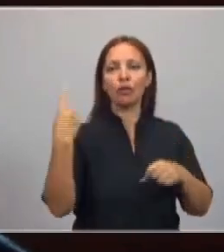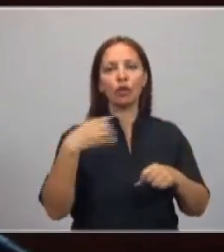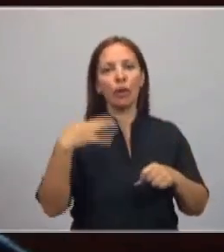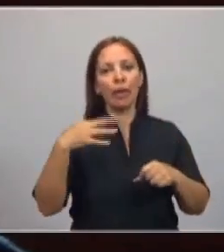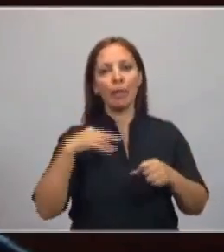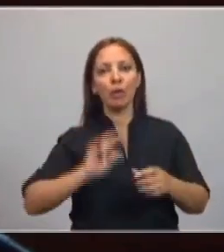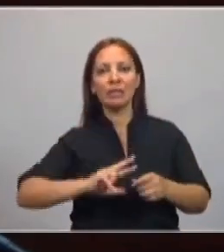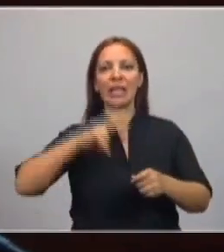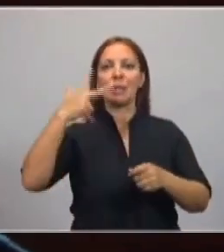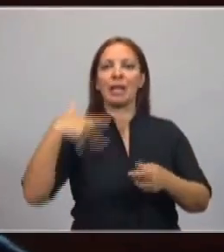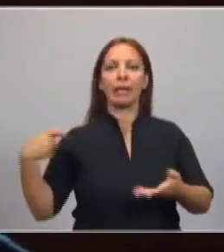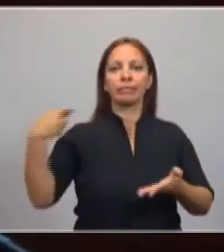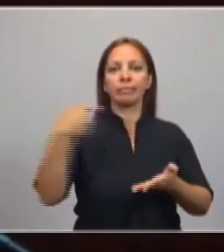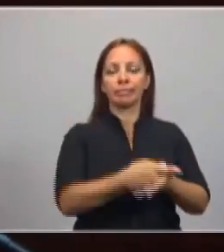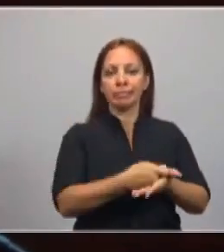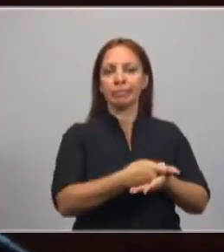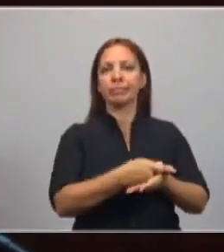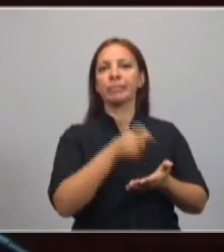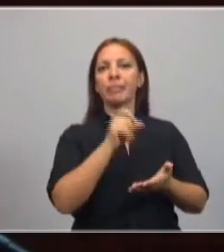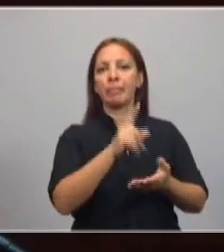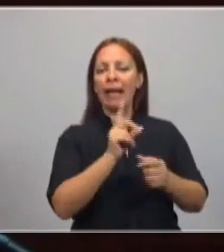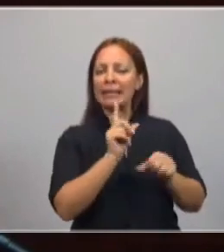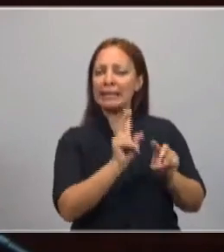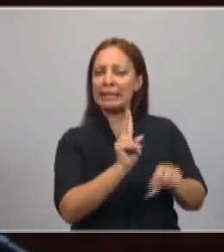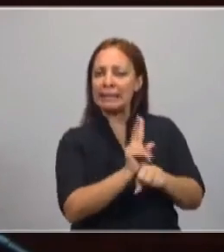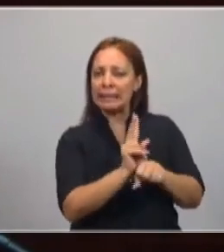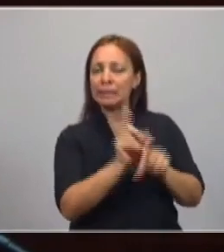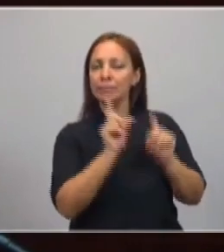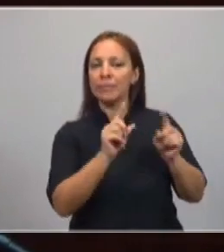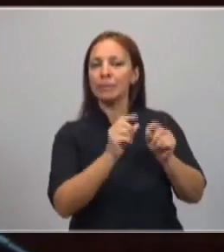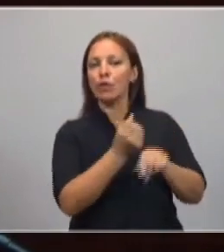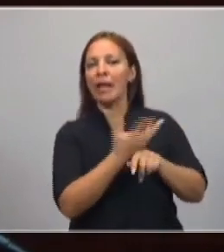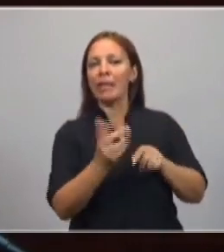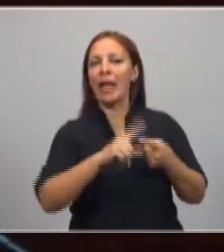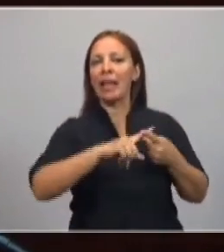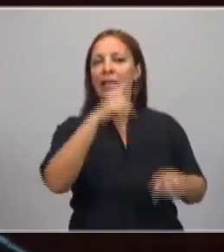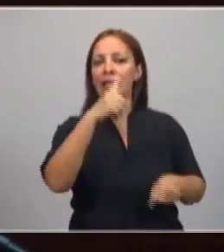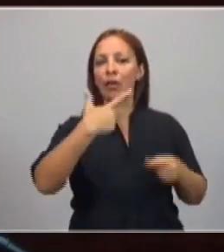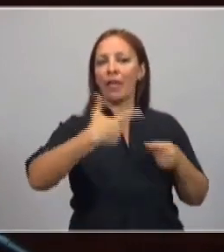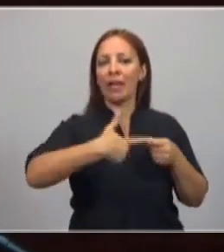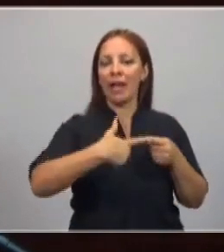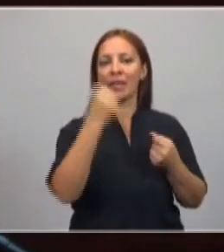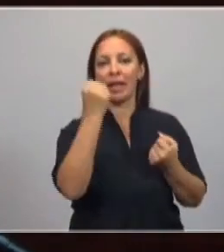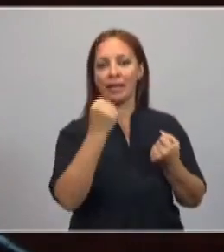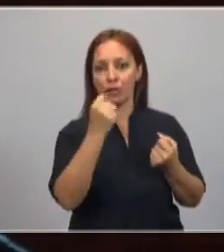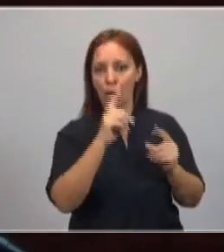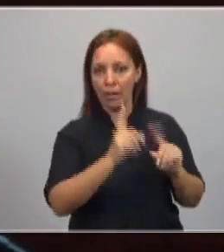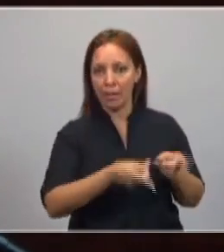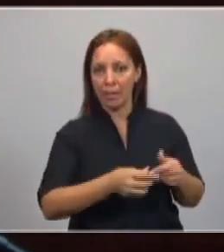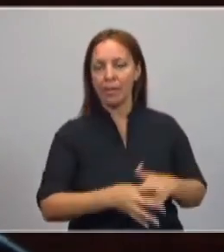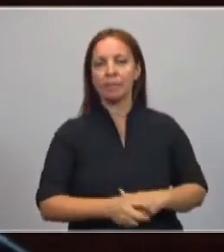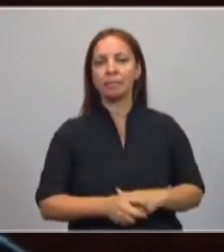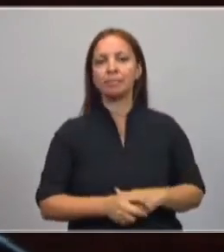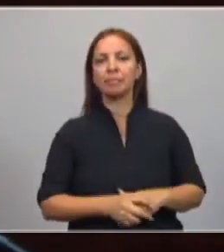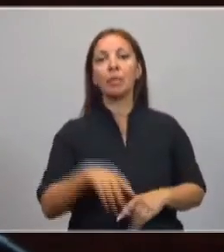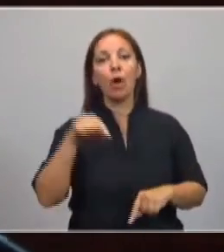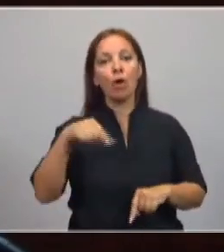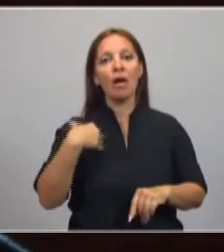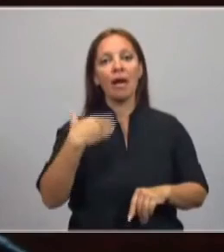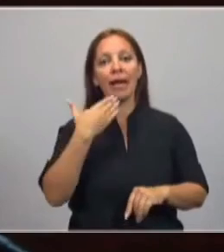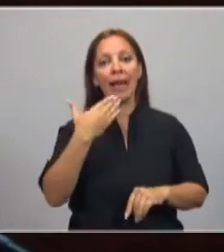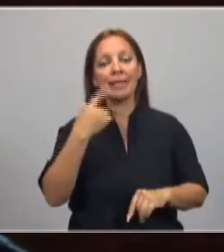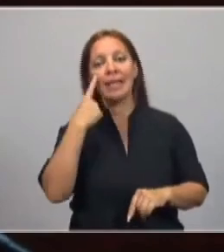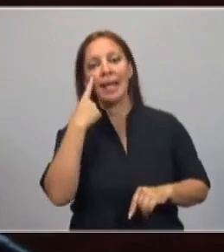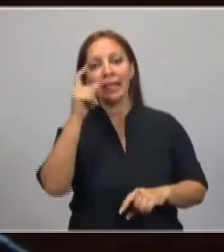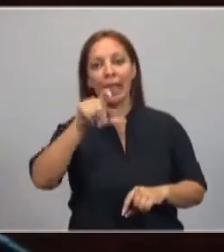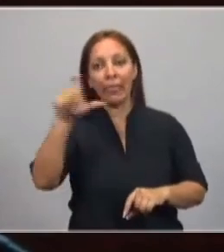los recursos fiscales para mantener la misma cantidad de litros de nafta y gasoil. Hoy, con ayuda de los